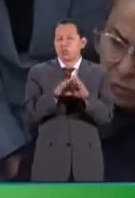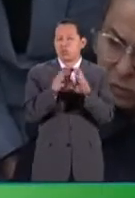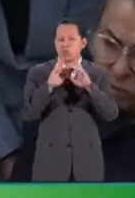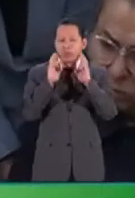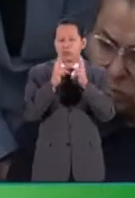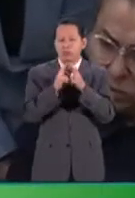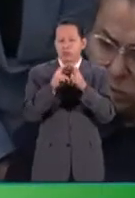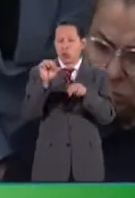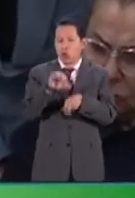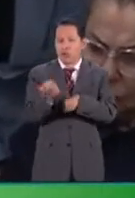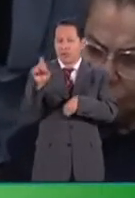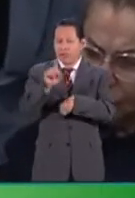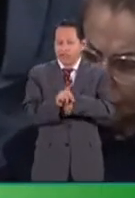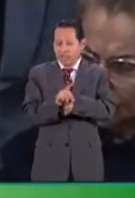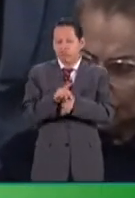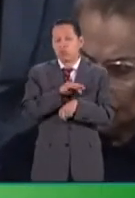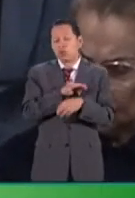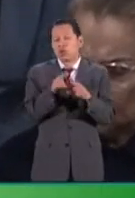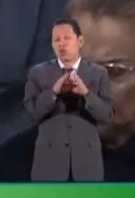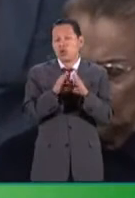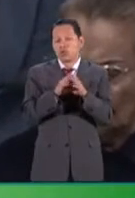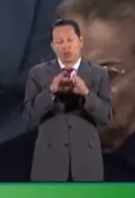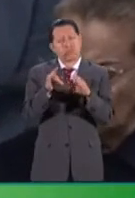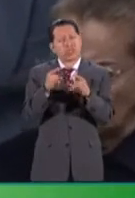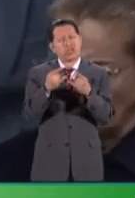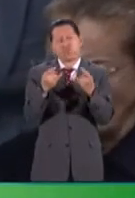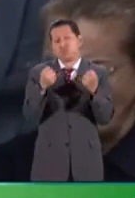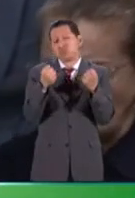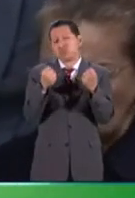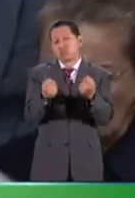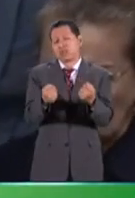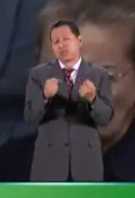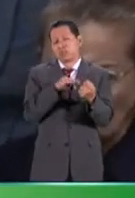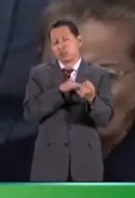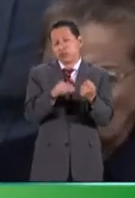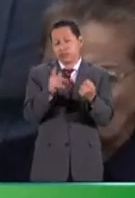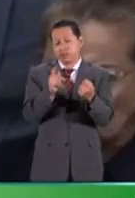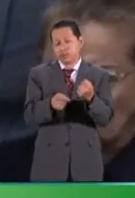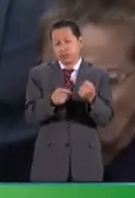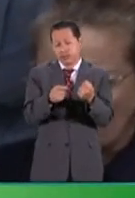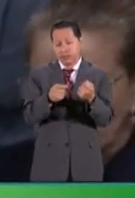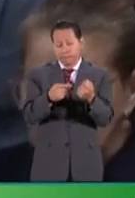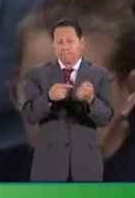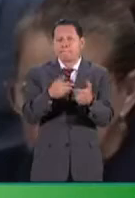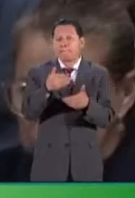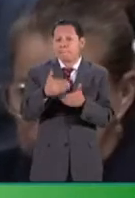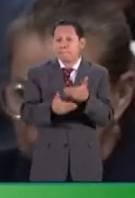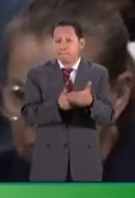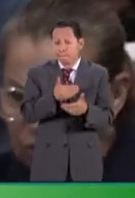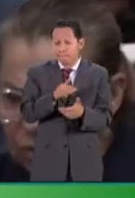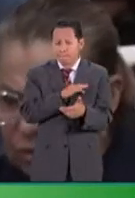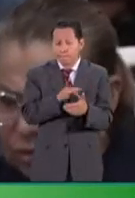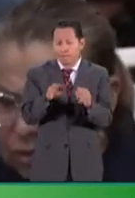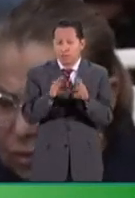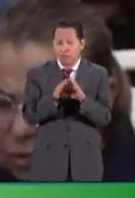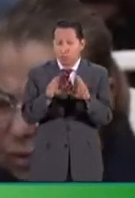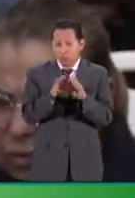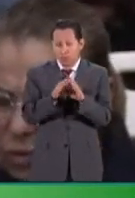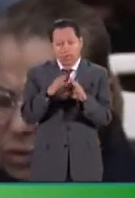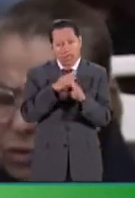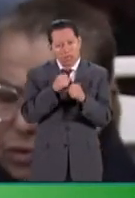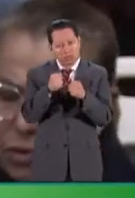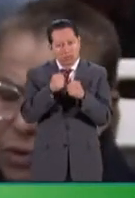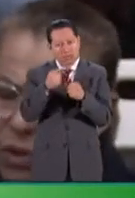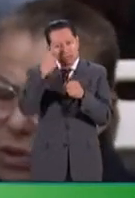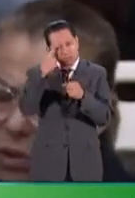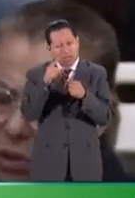reunidos el día de hoy es de proporciones históricas y cuyas consecuencias tendrán un profundo impacto en